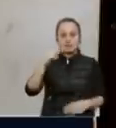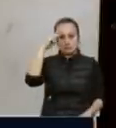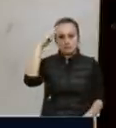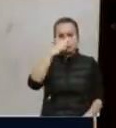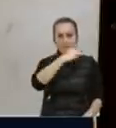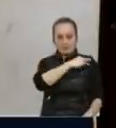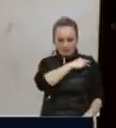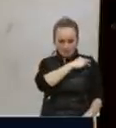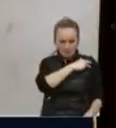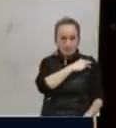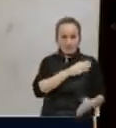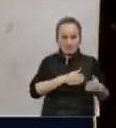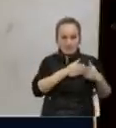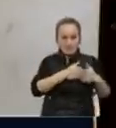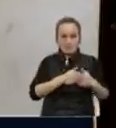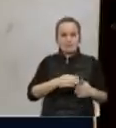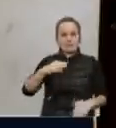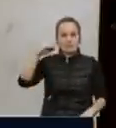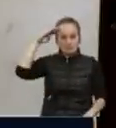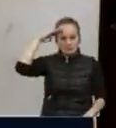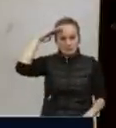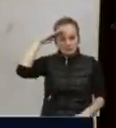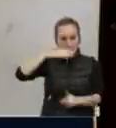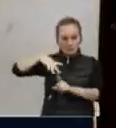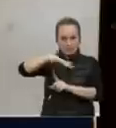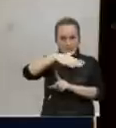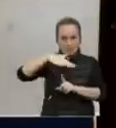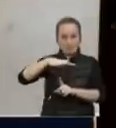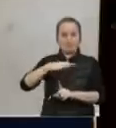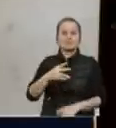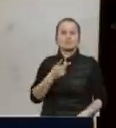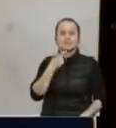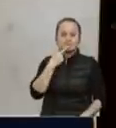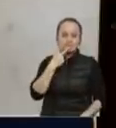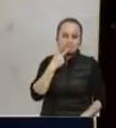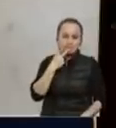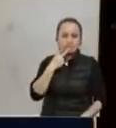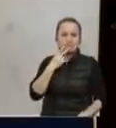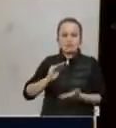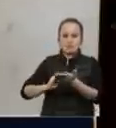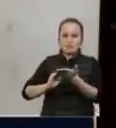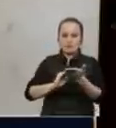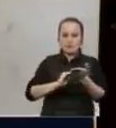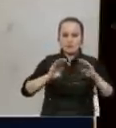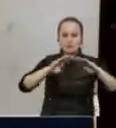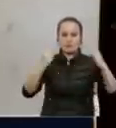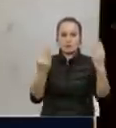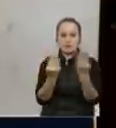la Fuerza Aérea, alojamiento, comedores y rancho de tropa, mantenimiento de colegios,